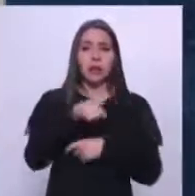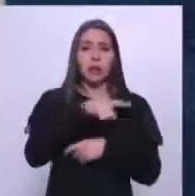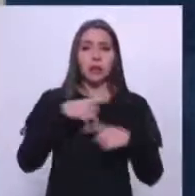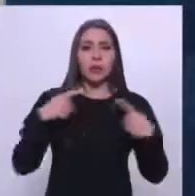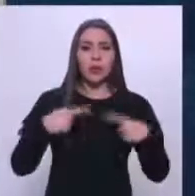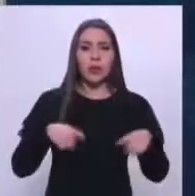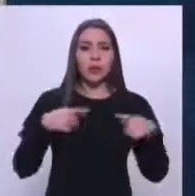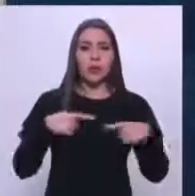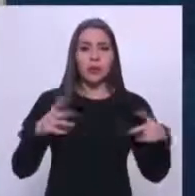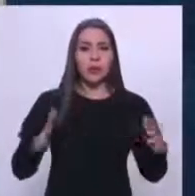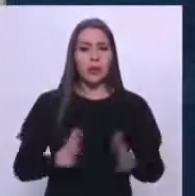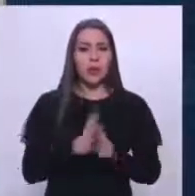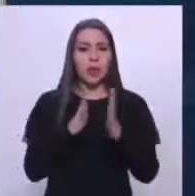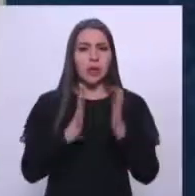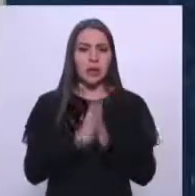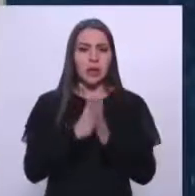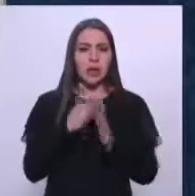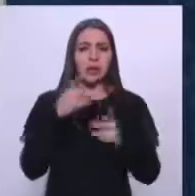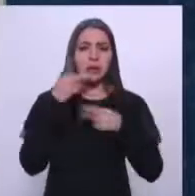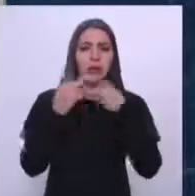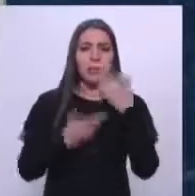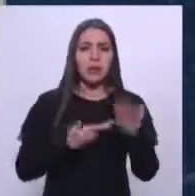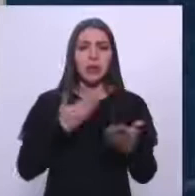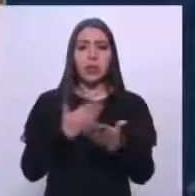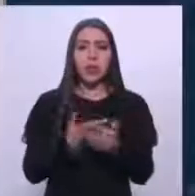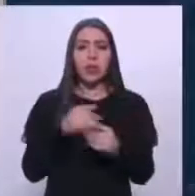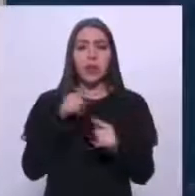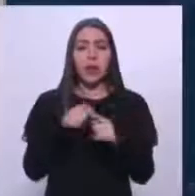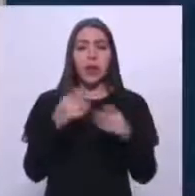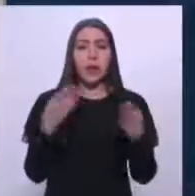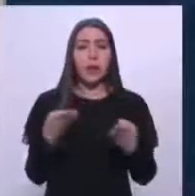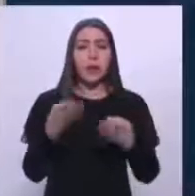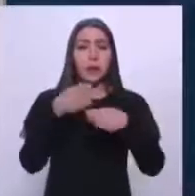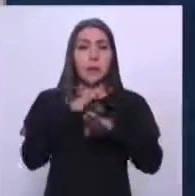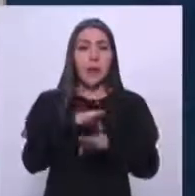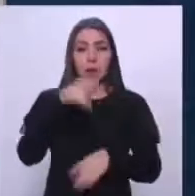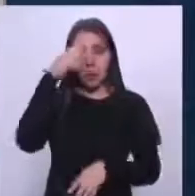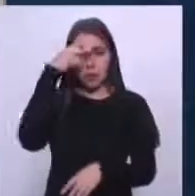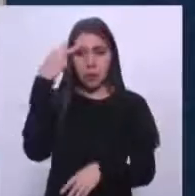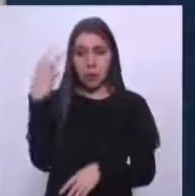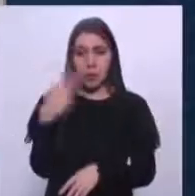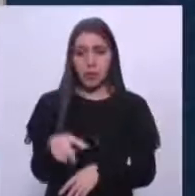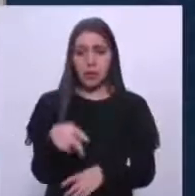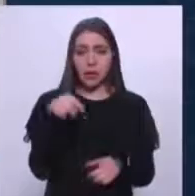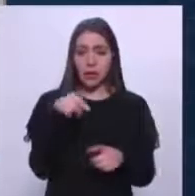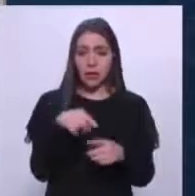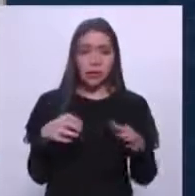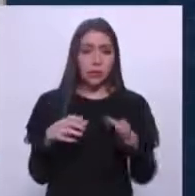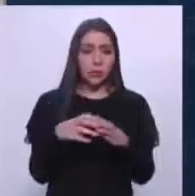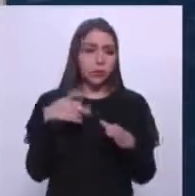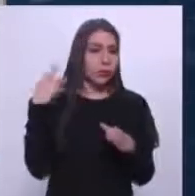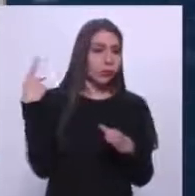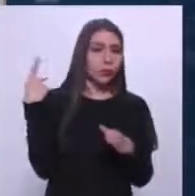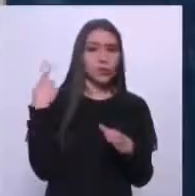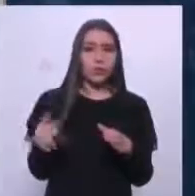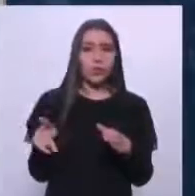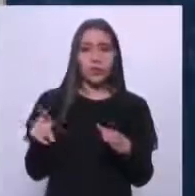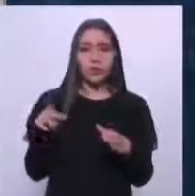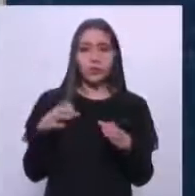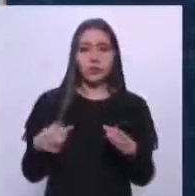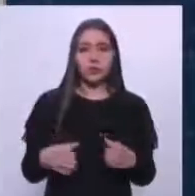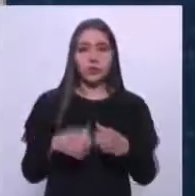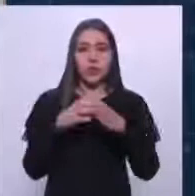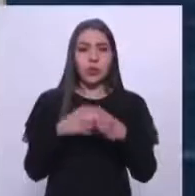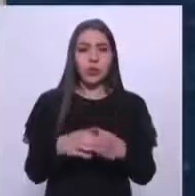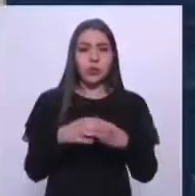participantes, en realidad el Banco de México es una esfera propia del Estado mexicano, no es algo que esté